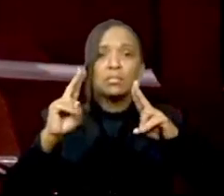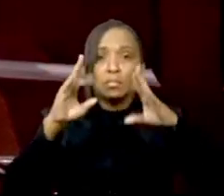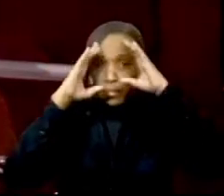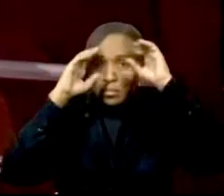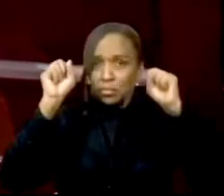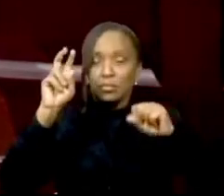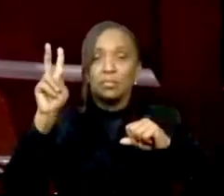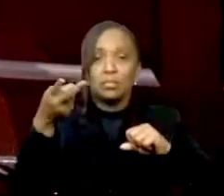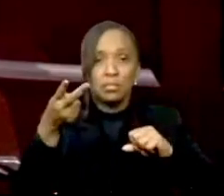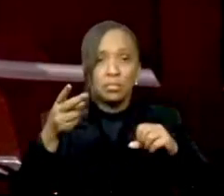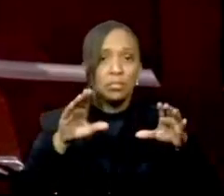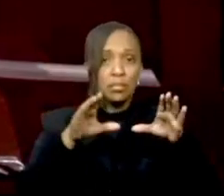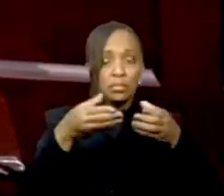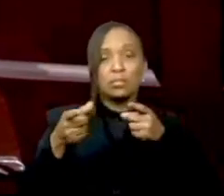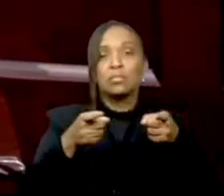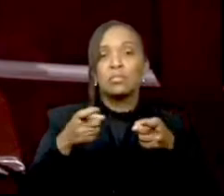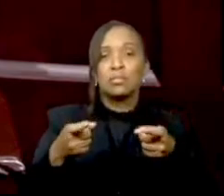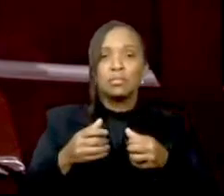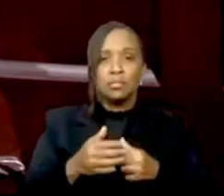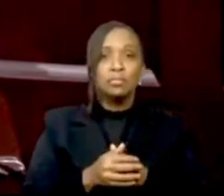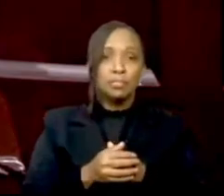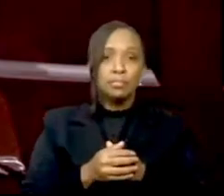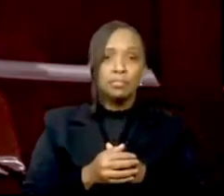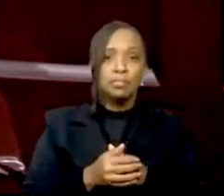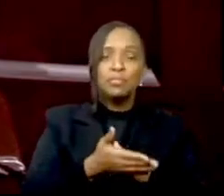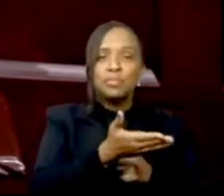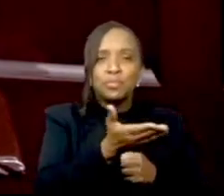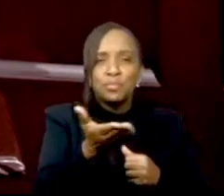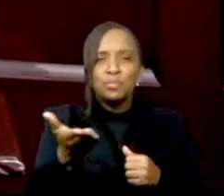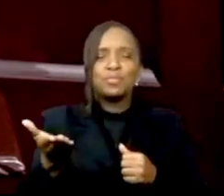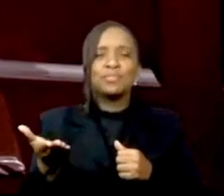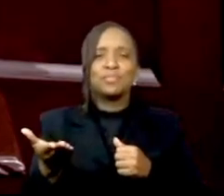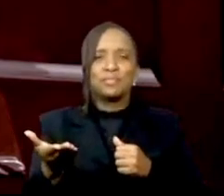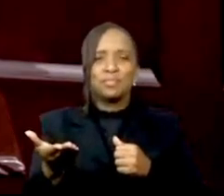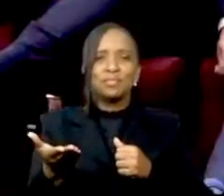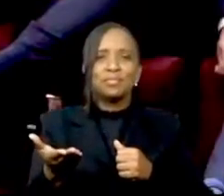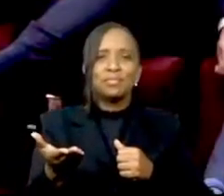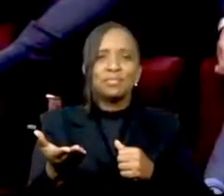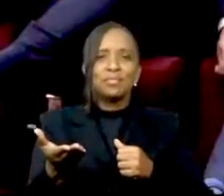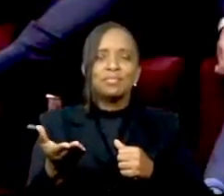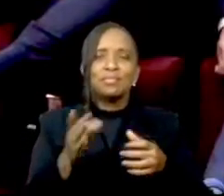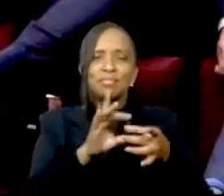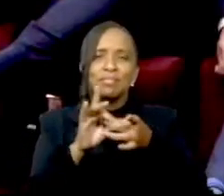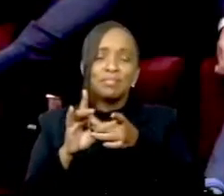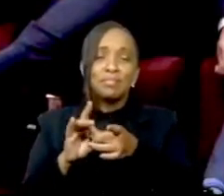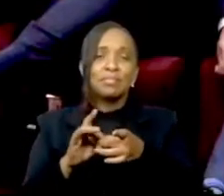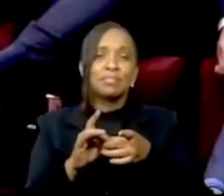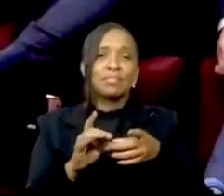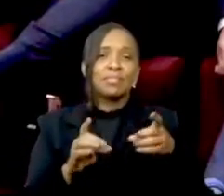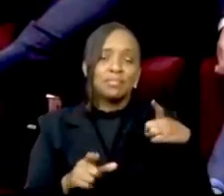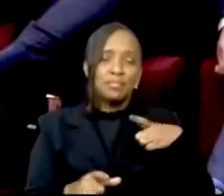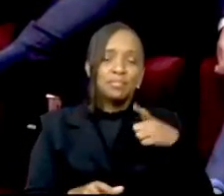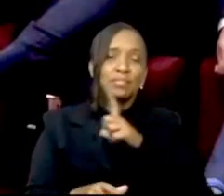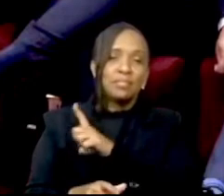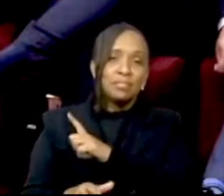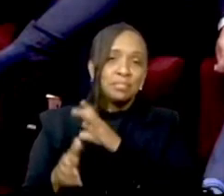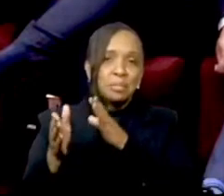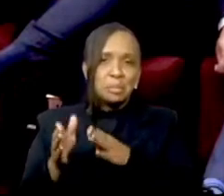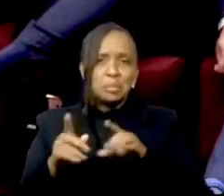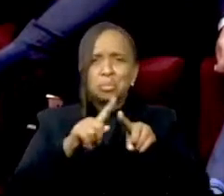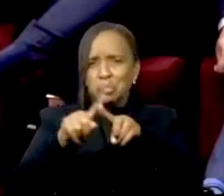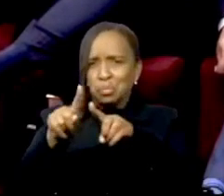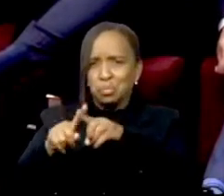Colegas, compañeros y compañeras asambleístas de las diferentes bancadas que conforman